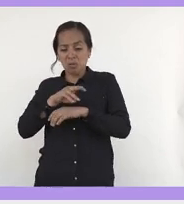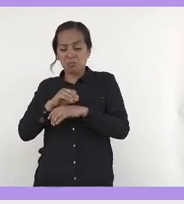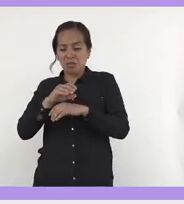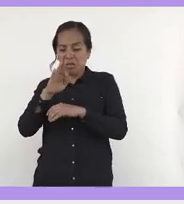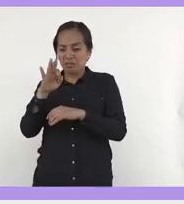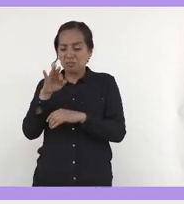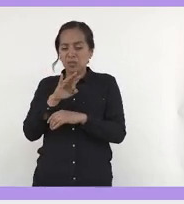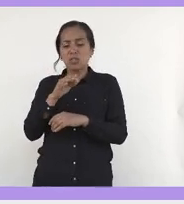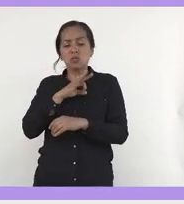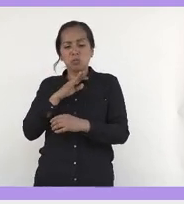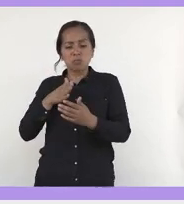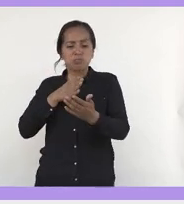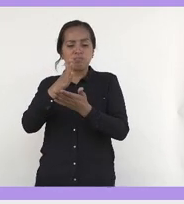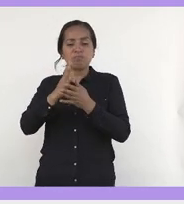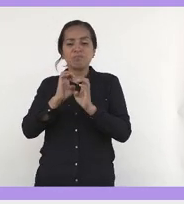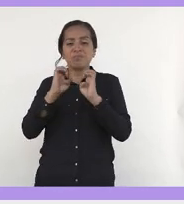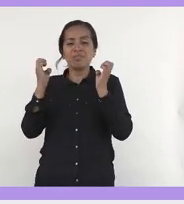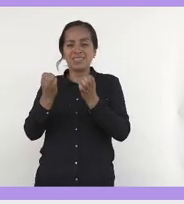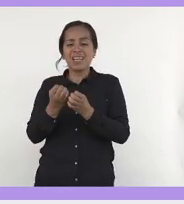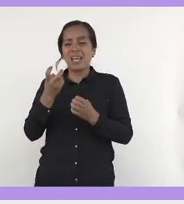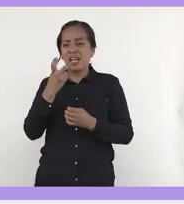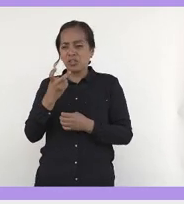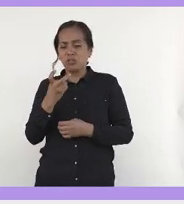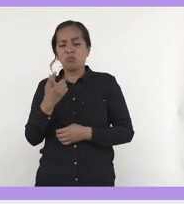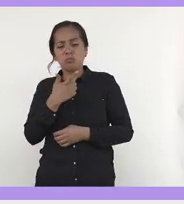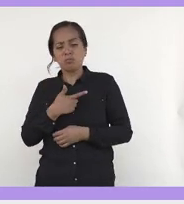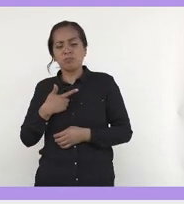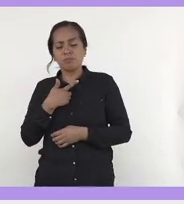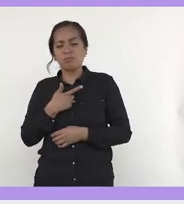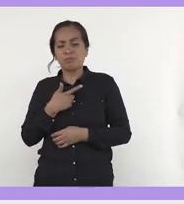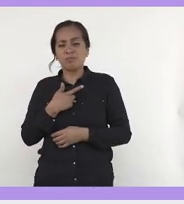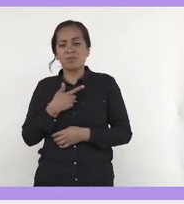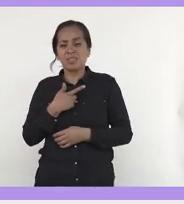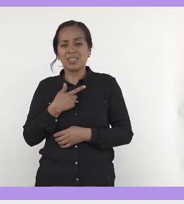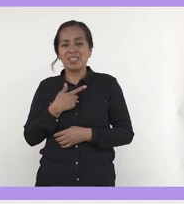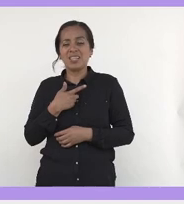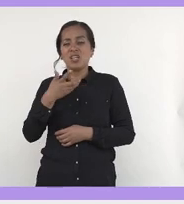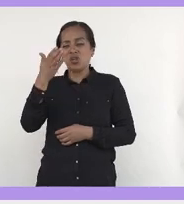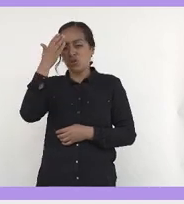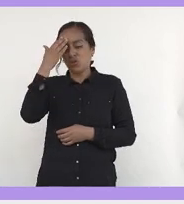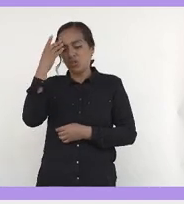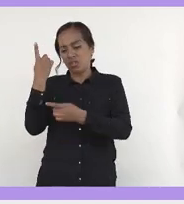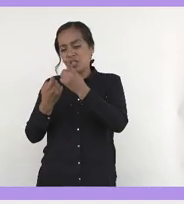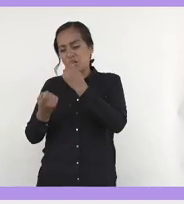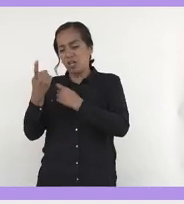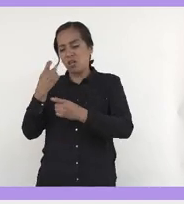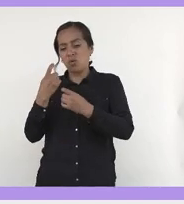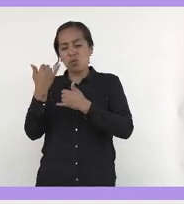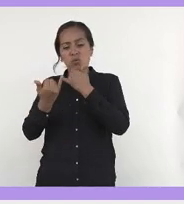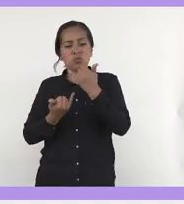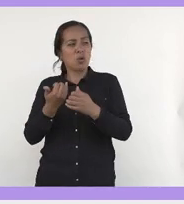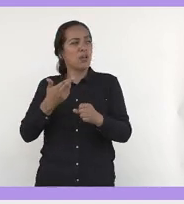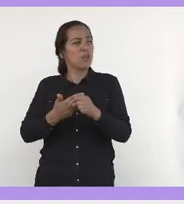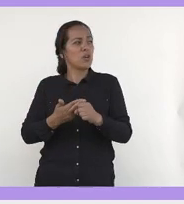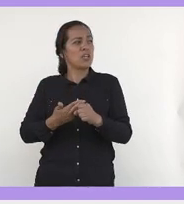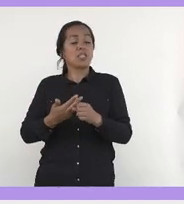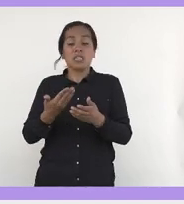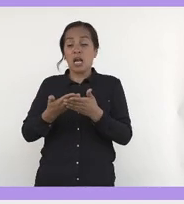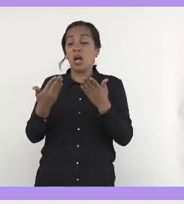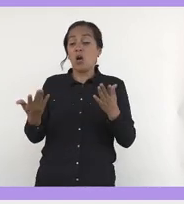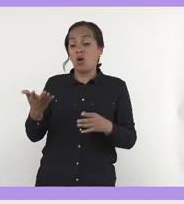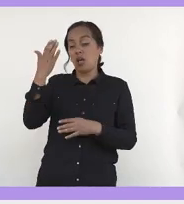mí eso también ha levantado un montón de emoción obviamente también insisto conocer a ciertos jugadores ahora también conocer a ciertas jugadoras